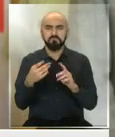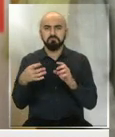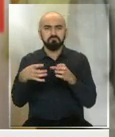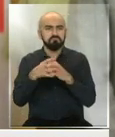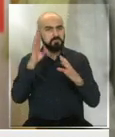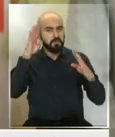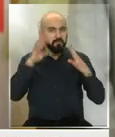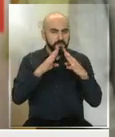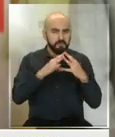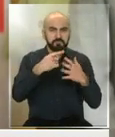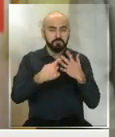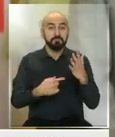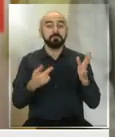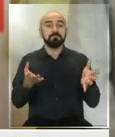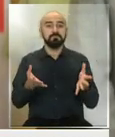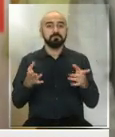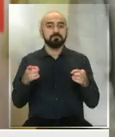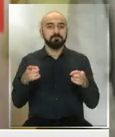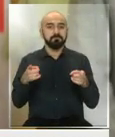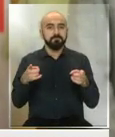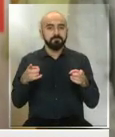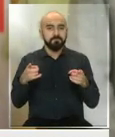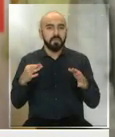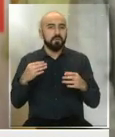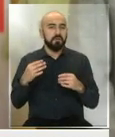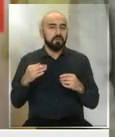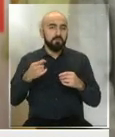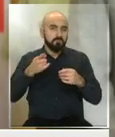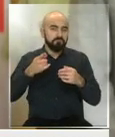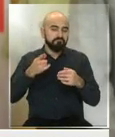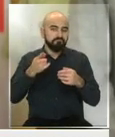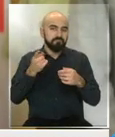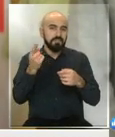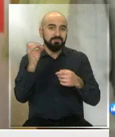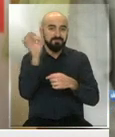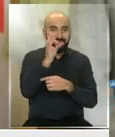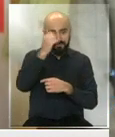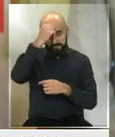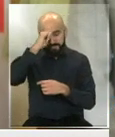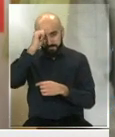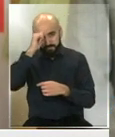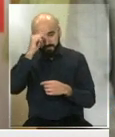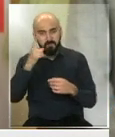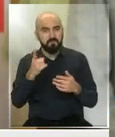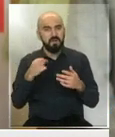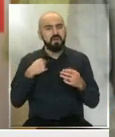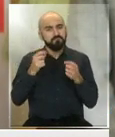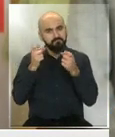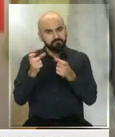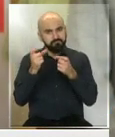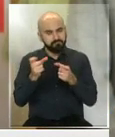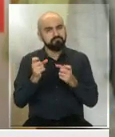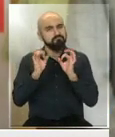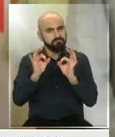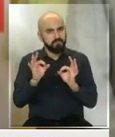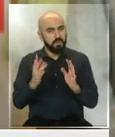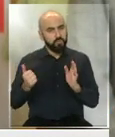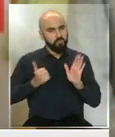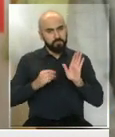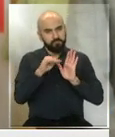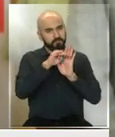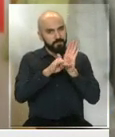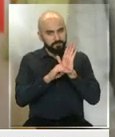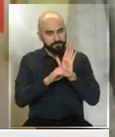Armada, van a tener un despliegue importante durante el fin de Semana Santo para asegurar el cumplimiento de las normas que ha dispuesto la autoridad